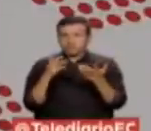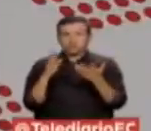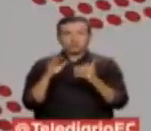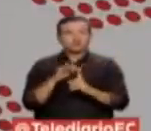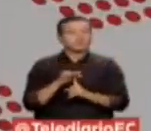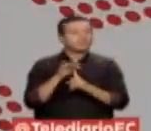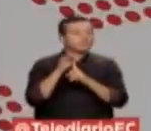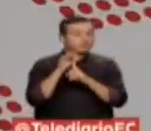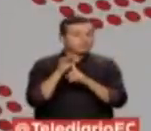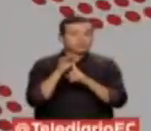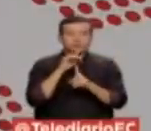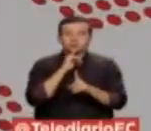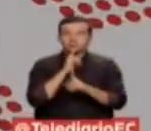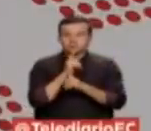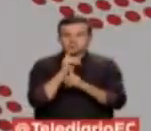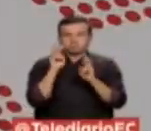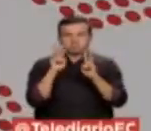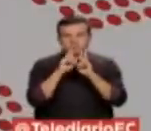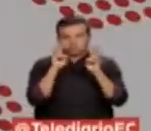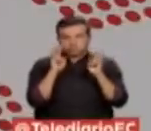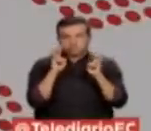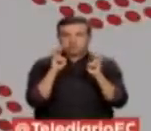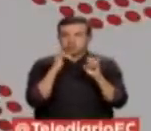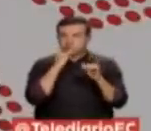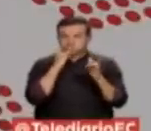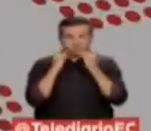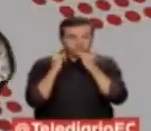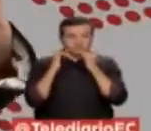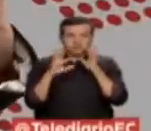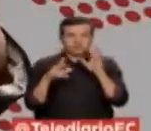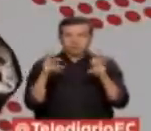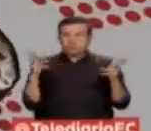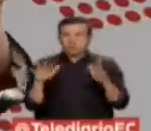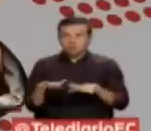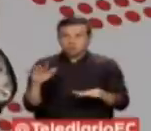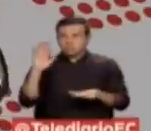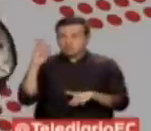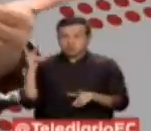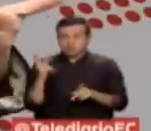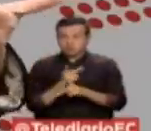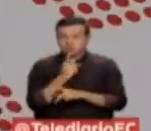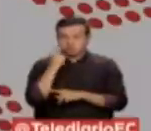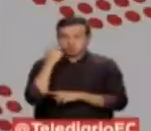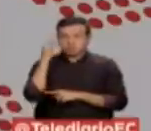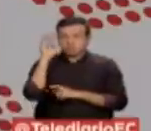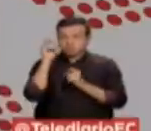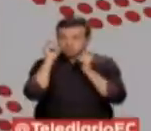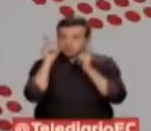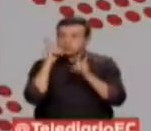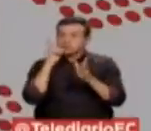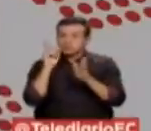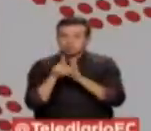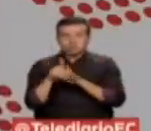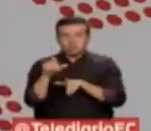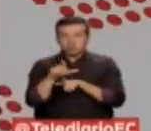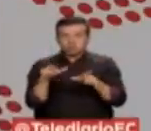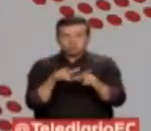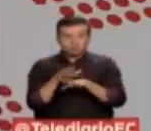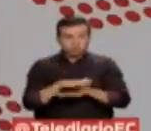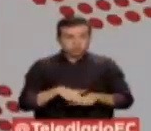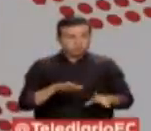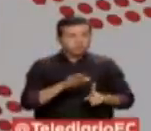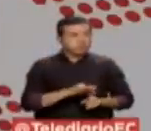priorizados precisamente por el tipo de delito y por la por las cifras por la cantidad de denuncias tenemos lugares que están